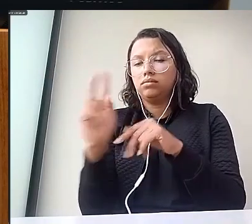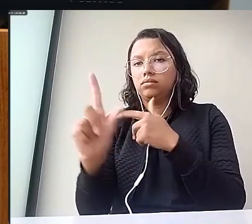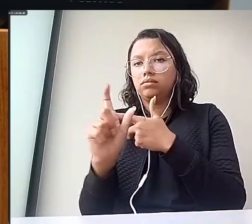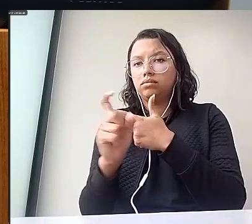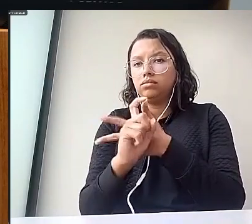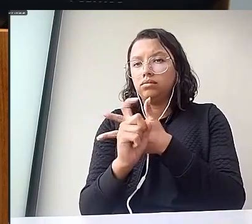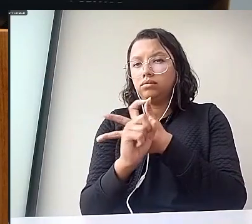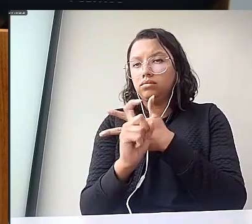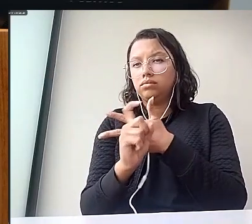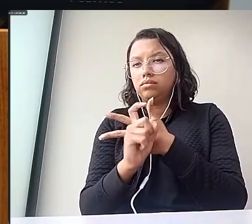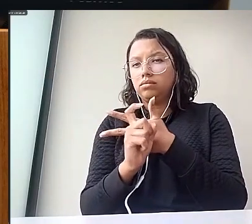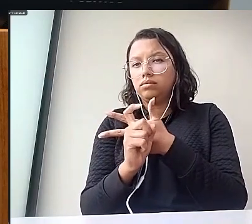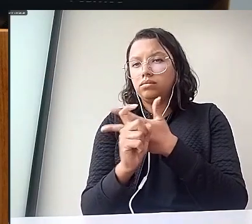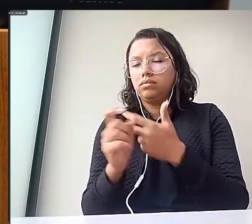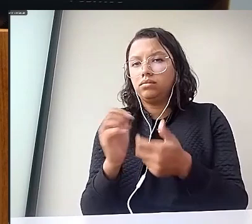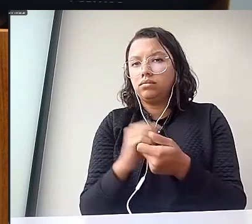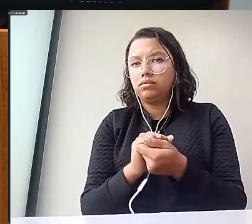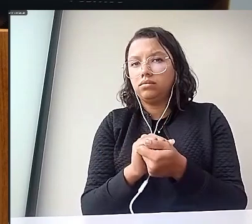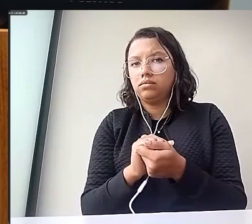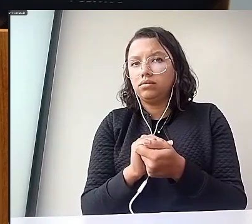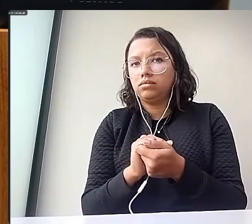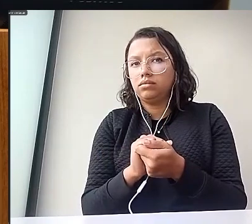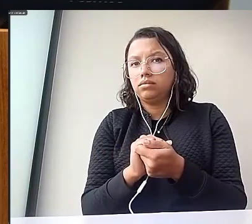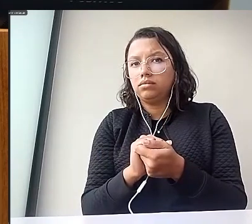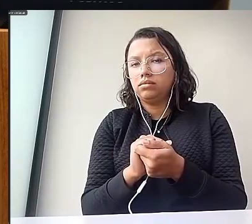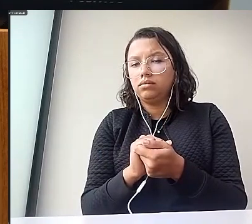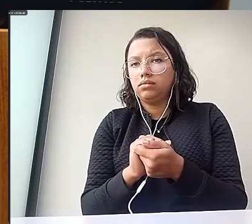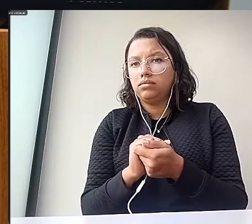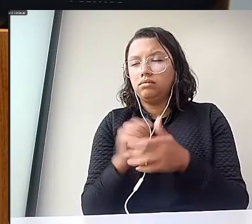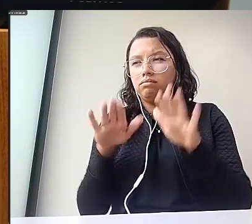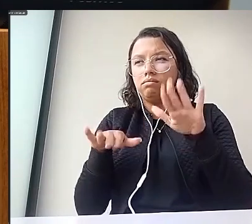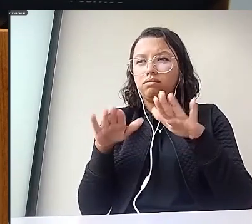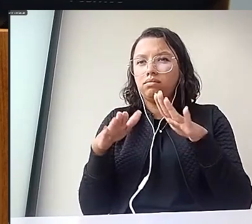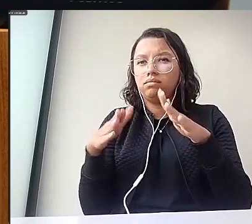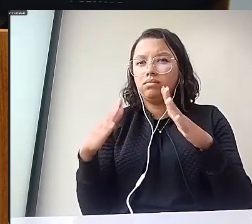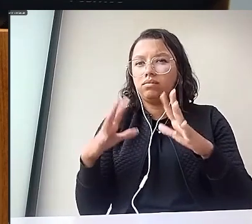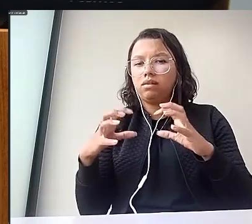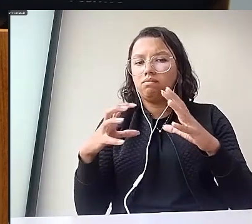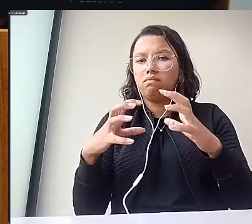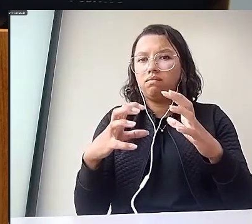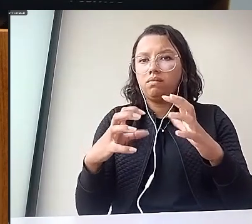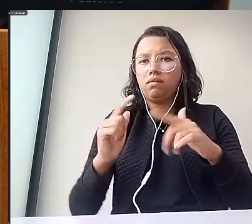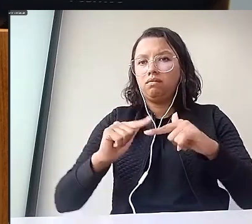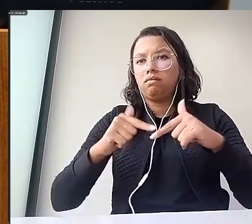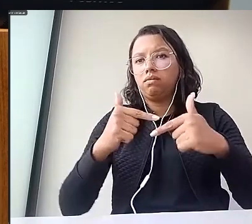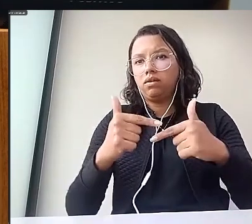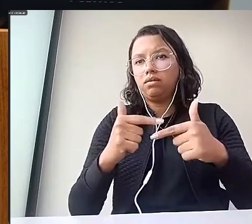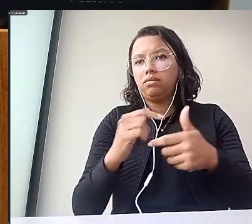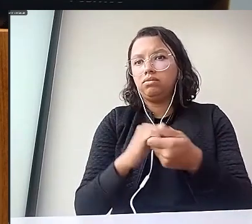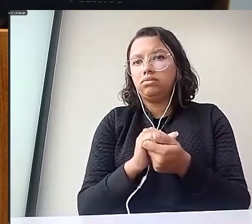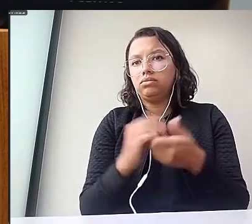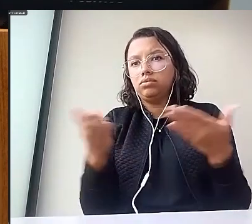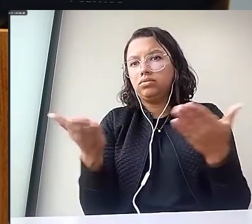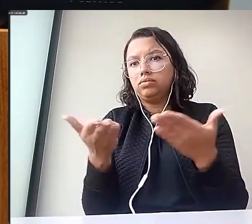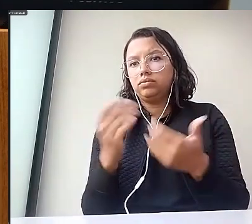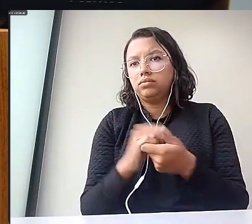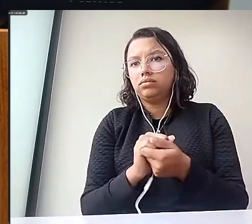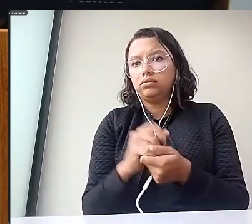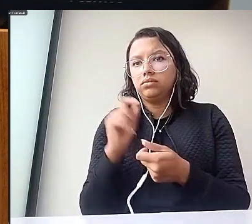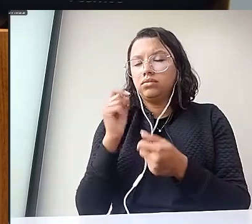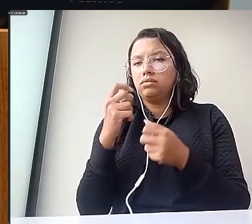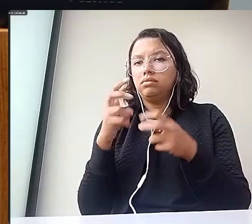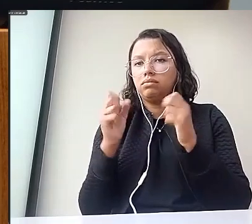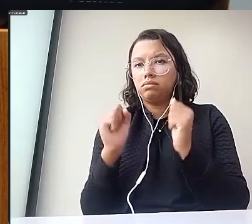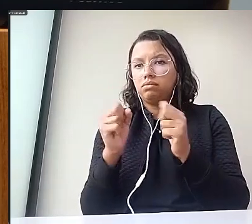sea, una especie de embate, ¿no?, de lucha ahí que se puede asemejar